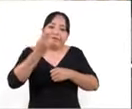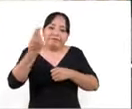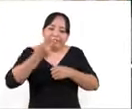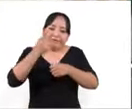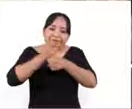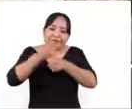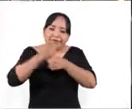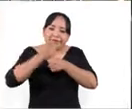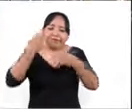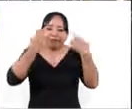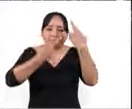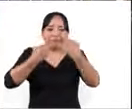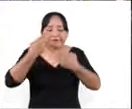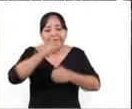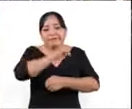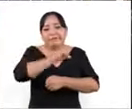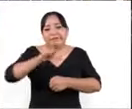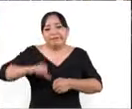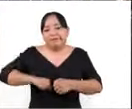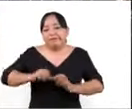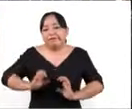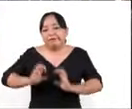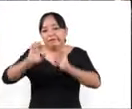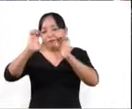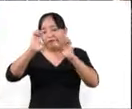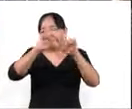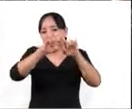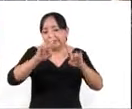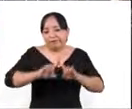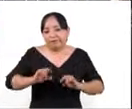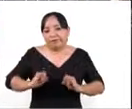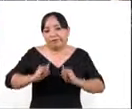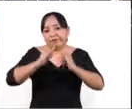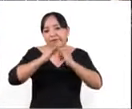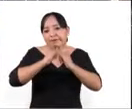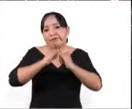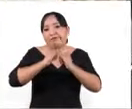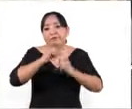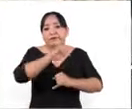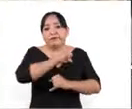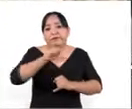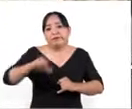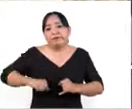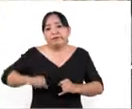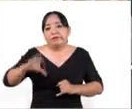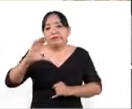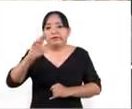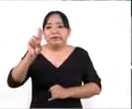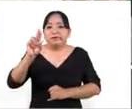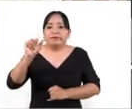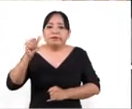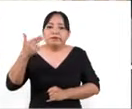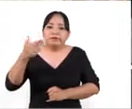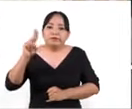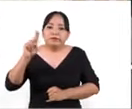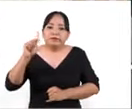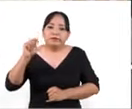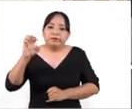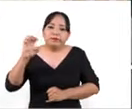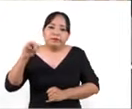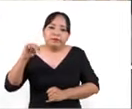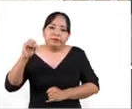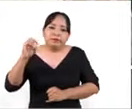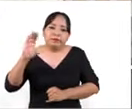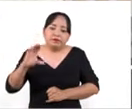alcaldías. Nos dice que es en Cuauhtémoc, ¿no recuerda dónde son? Principalmente en la alcaldía Cuauhtémoc hubo una escuela